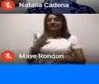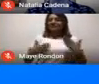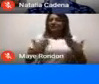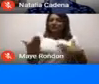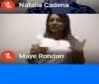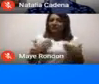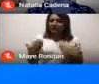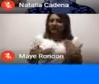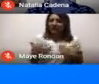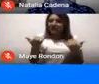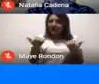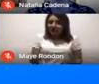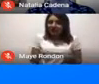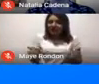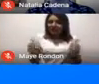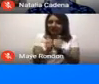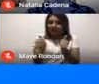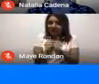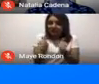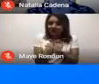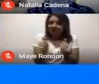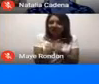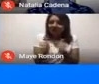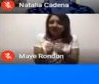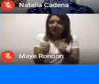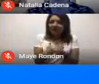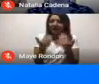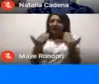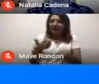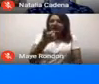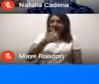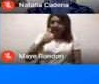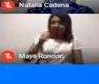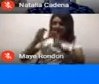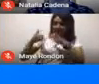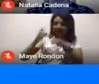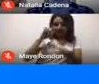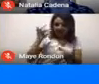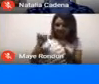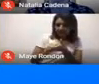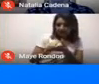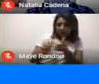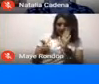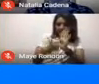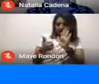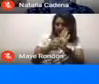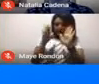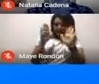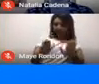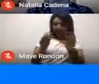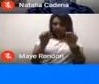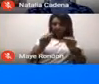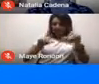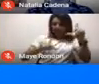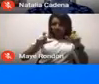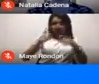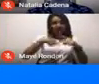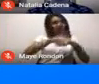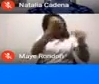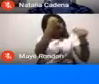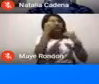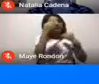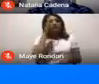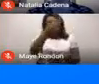estar acompañándolos hoy en esta 10ª sesión, creo ya, de la cátedra Preparando mi